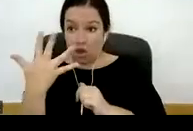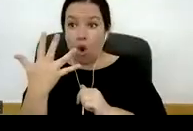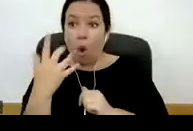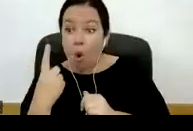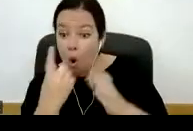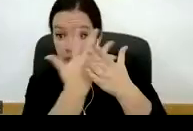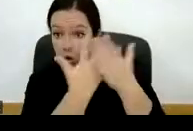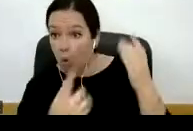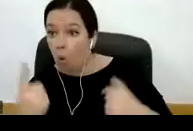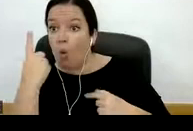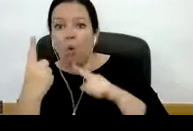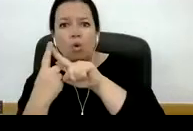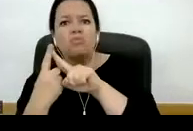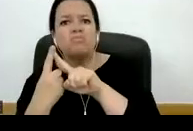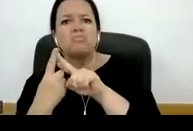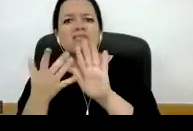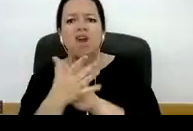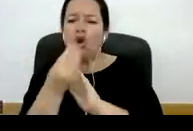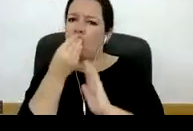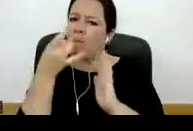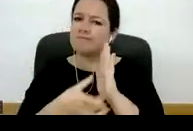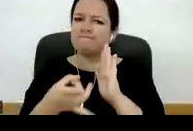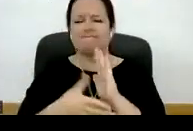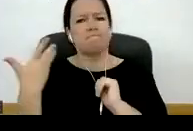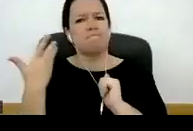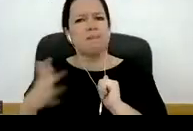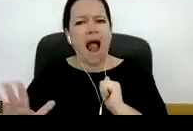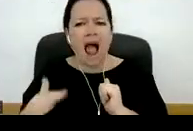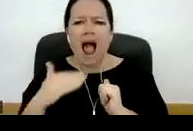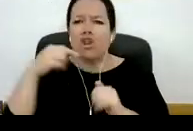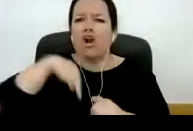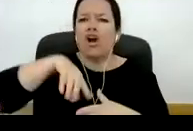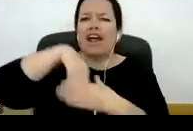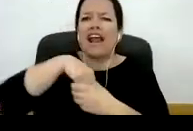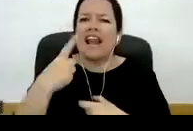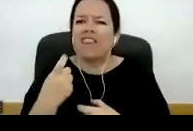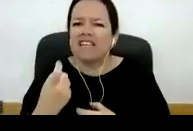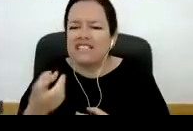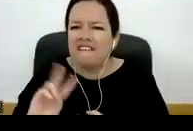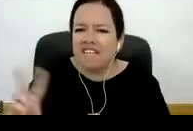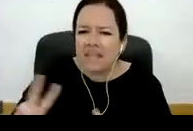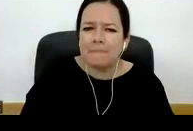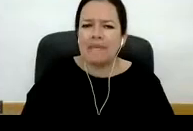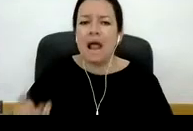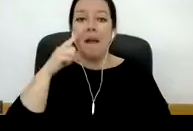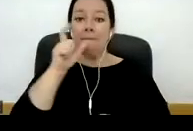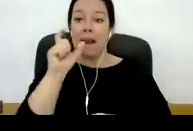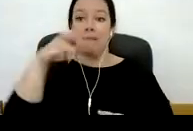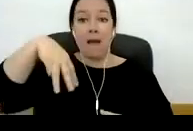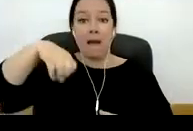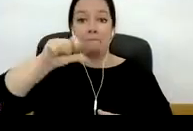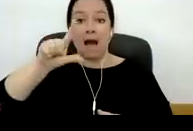personas padecen de malnutrición por alguna carencia vitamínica o alguna carencia en alguno de los